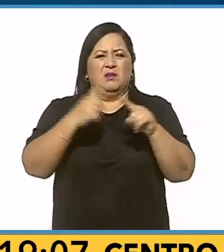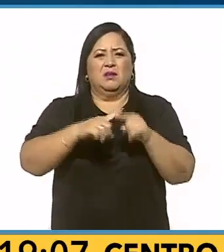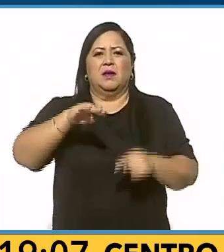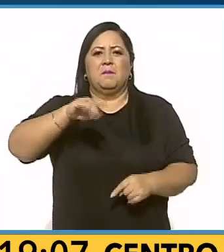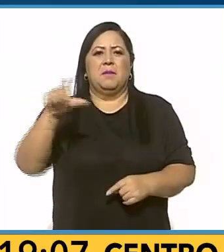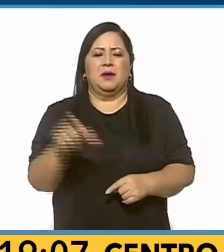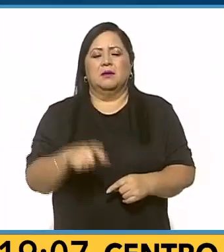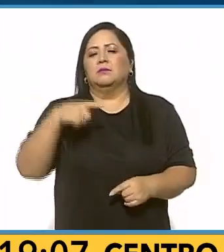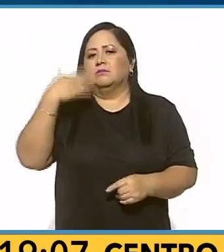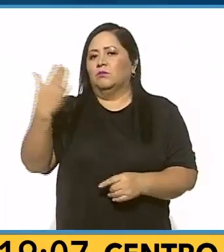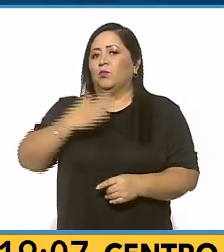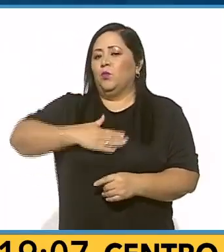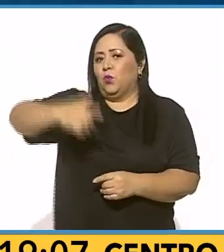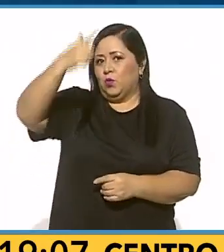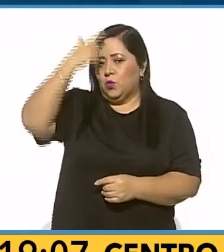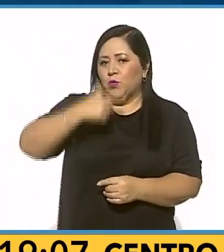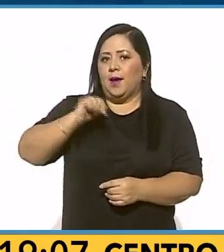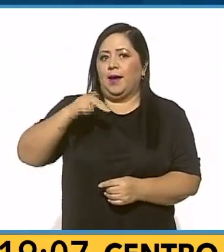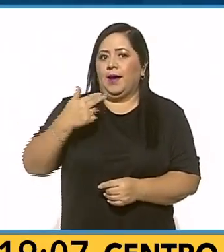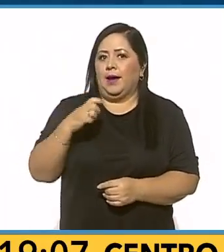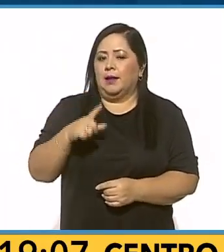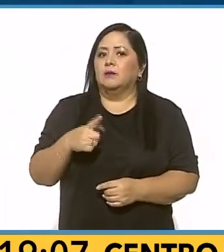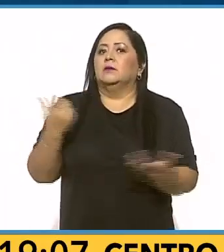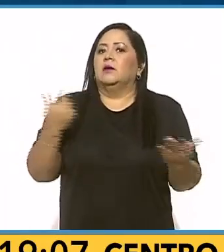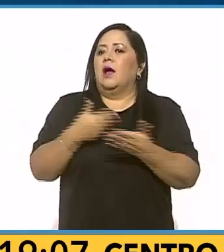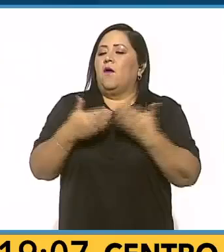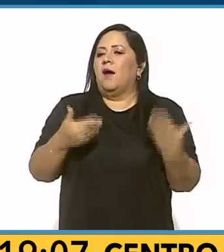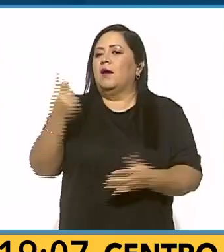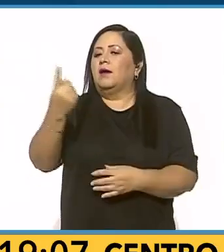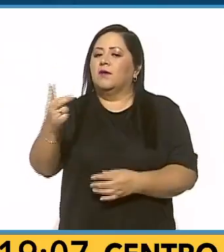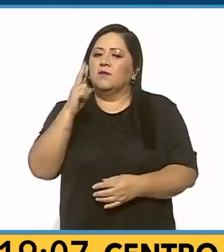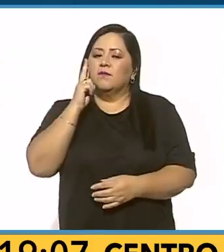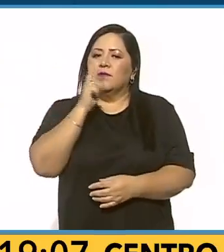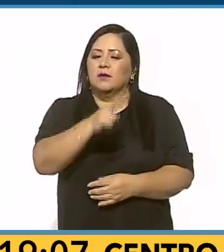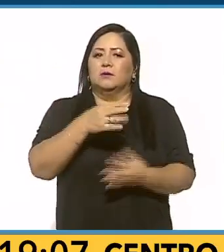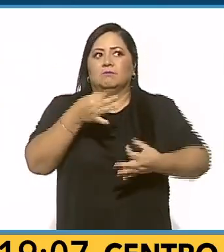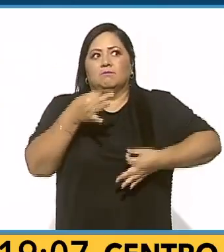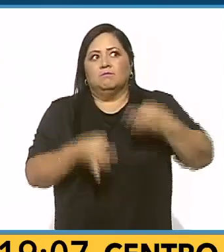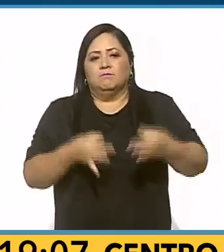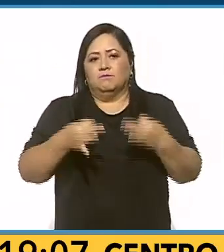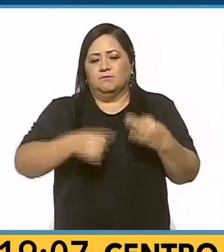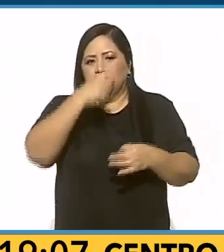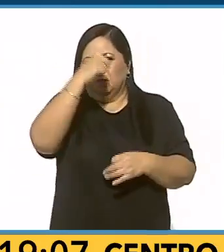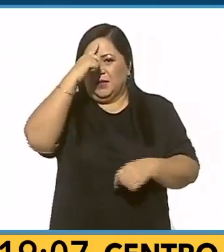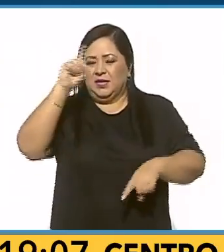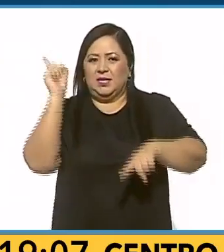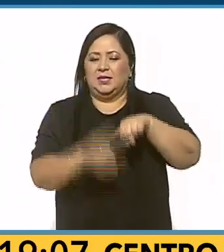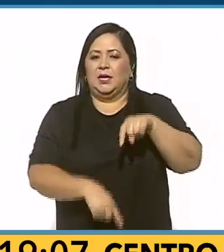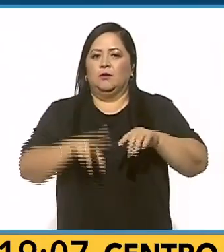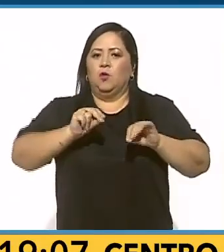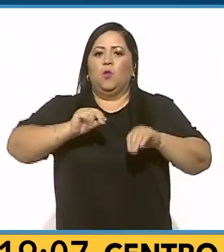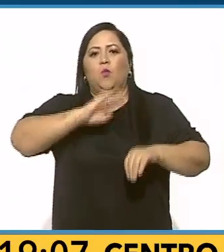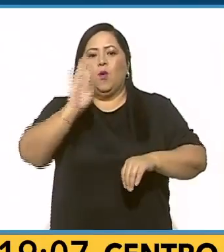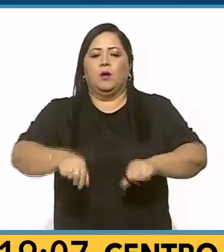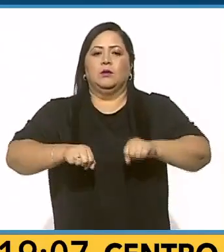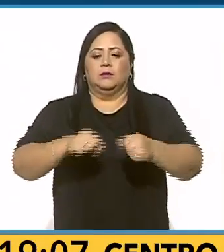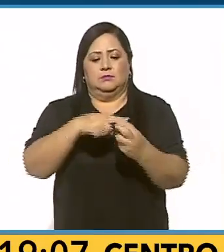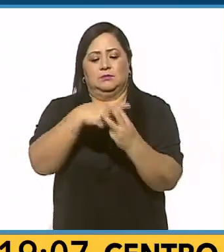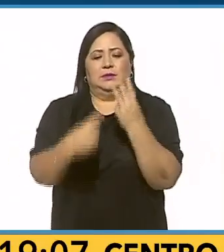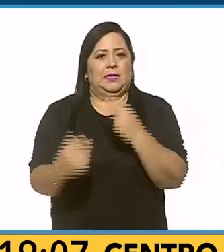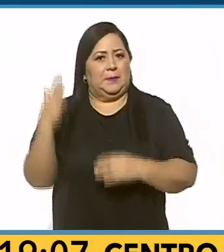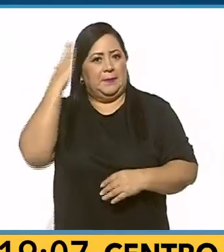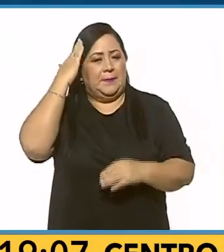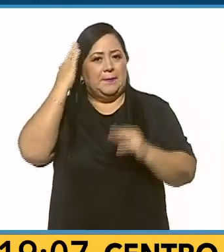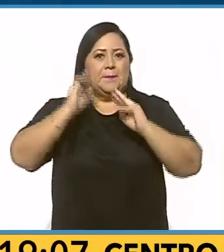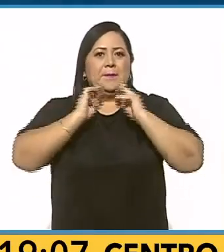MX. Muy buenas noches. Ángel, pues, ¿qué lectura le podemos dar a esta decisión que toma la Fiscalía de retirar la pena de muerte para estos tres líderes